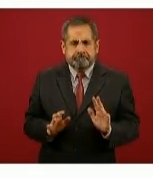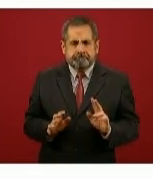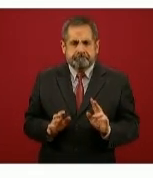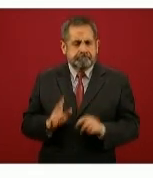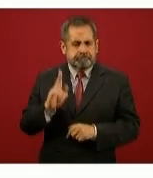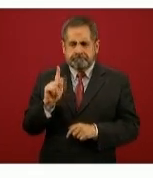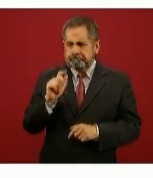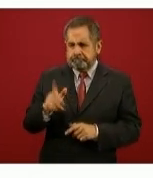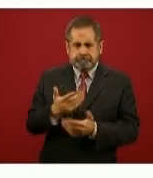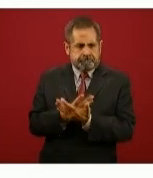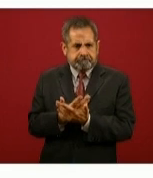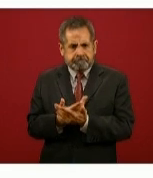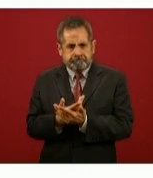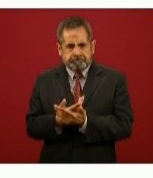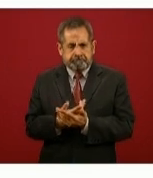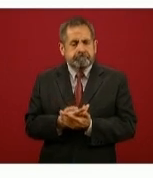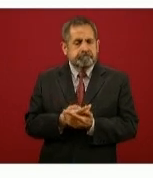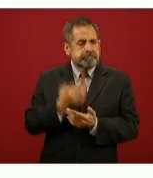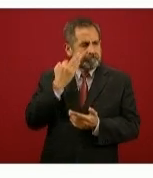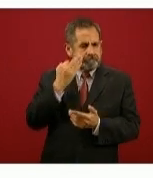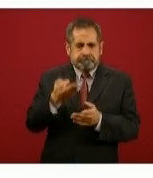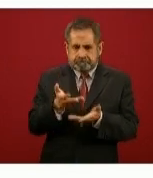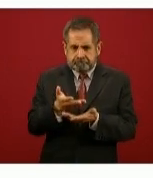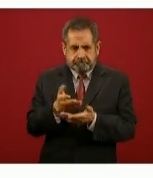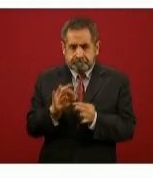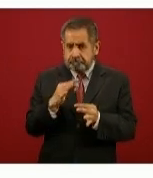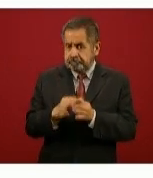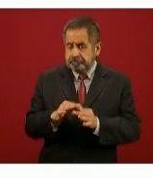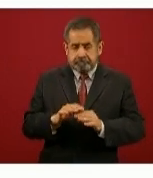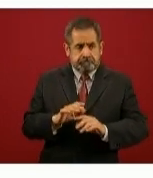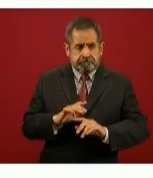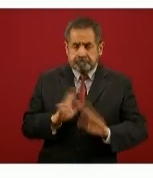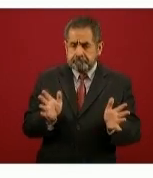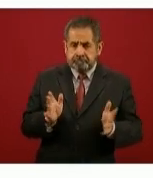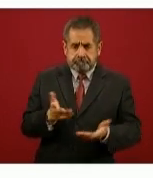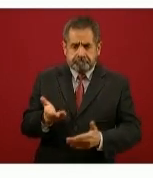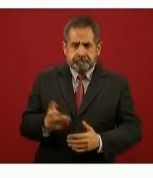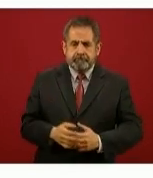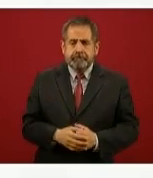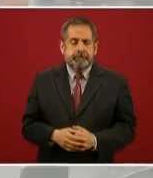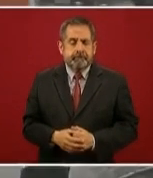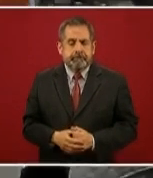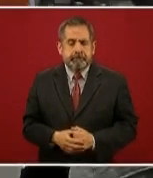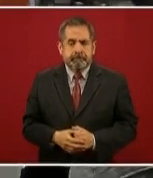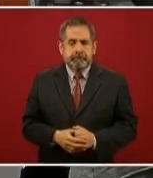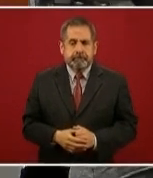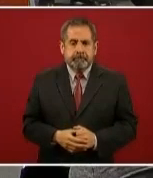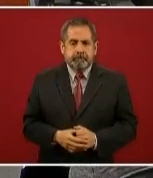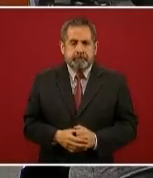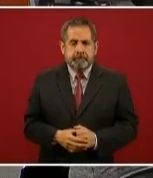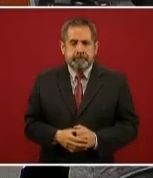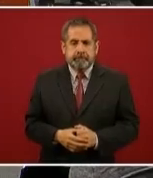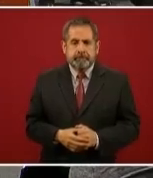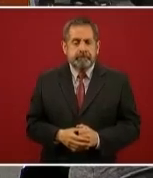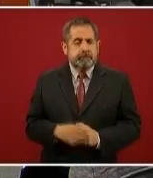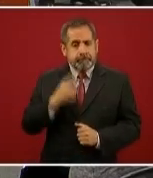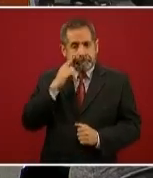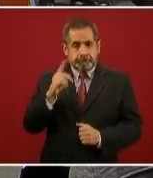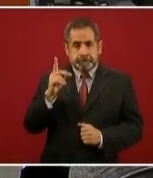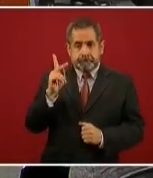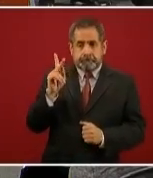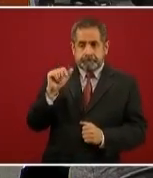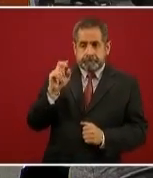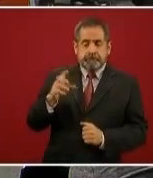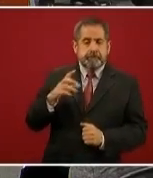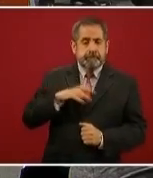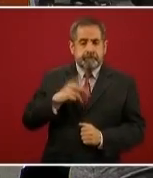en el plan, en su primera fase, como ustedes pueden ver, la que sigue, por favor. Tenemos dentro del plan